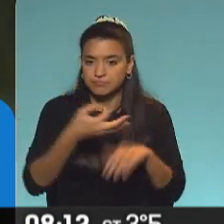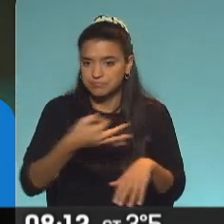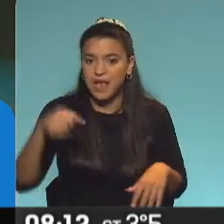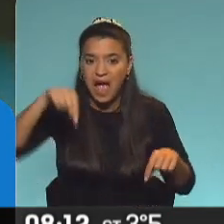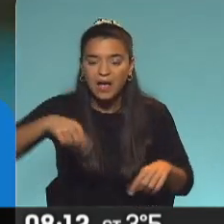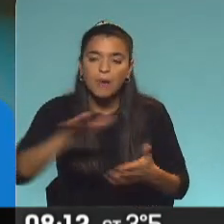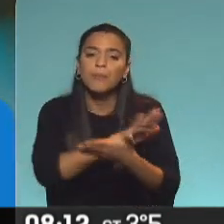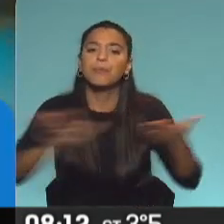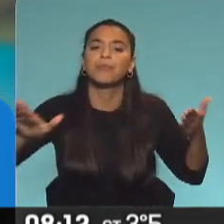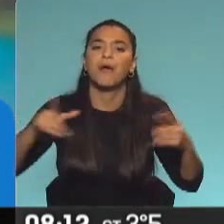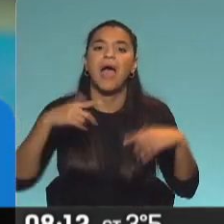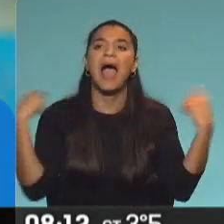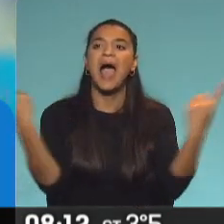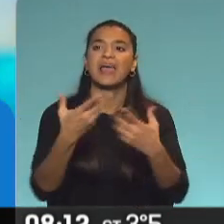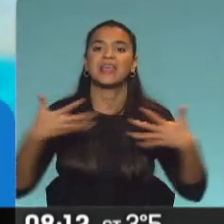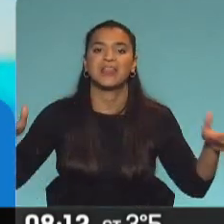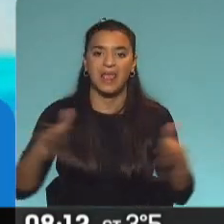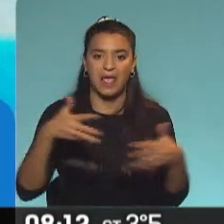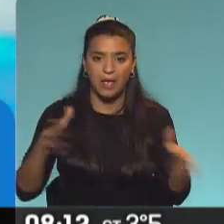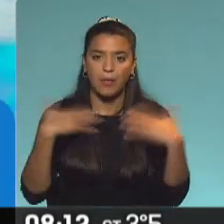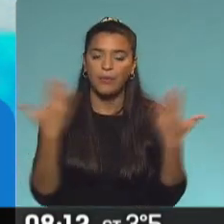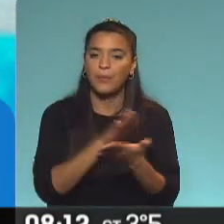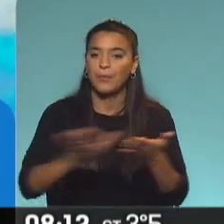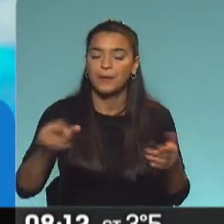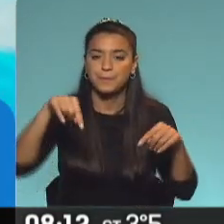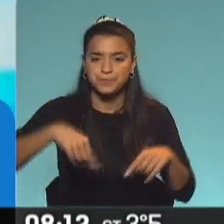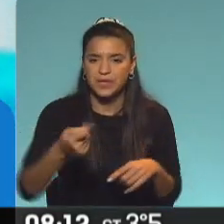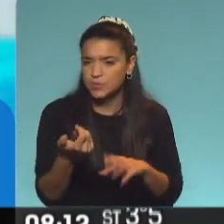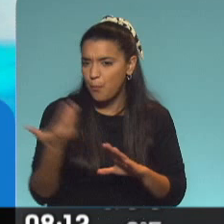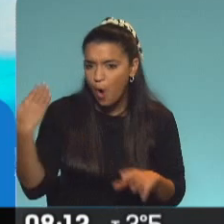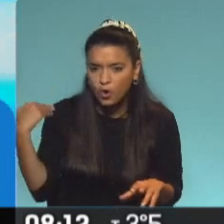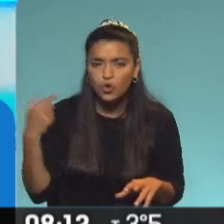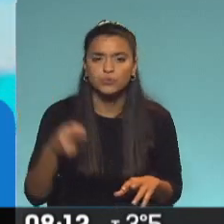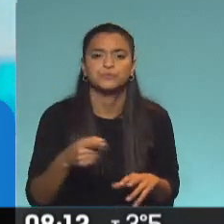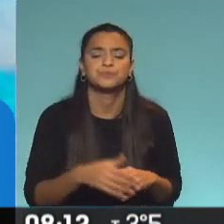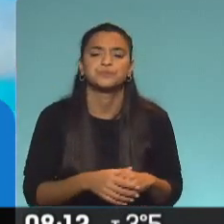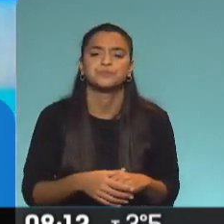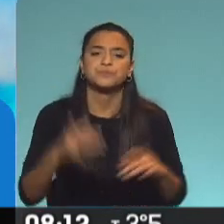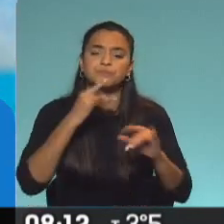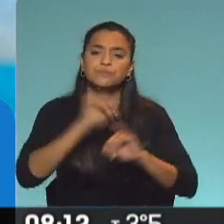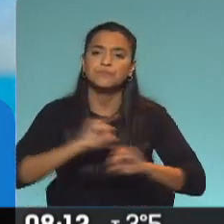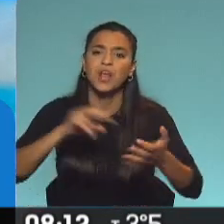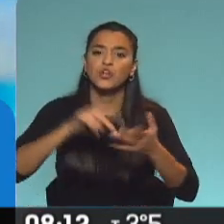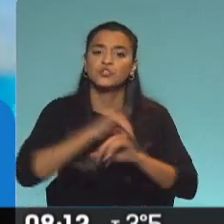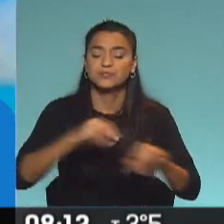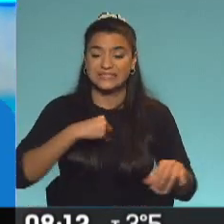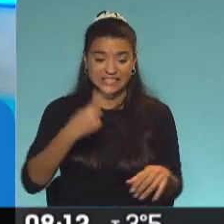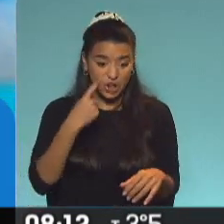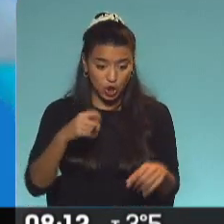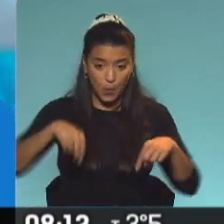estamos haciendo es sanitizar aire exclusivamente. Con esto, bueno, hace muy poquito se salió la noticia de que los